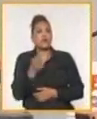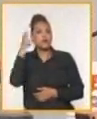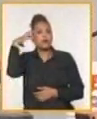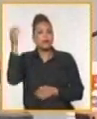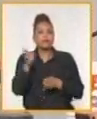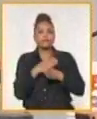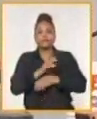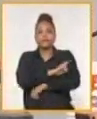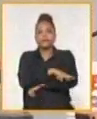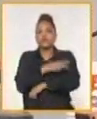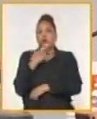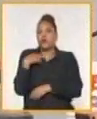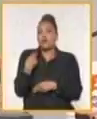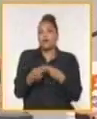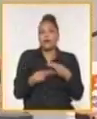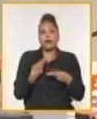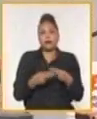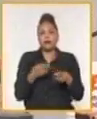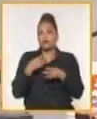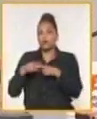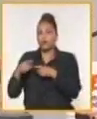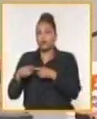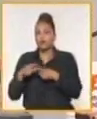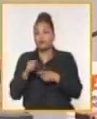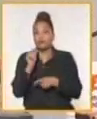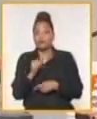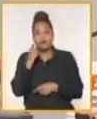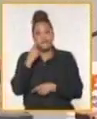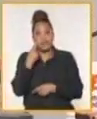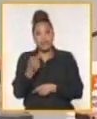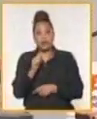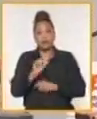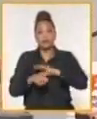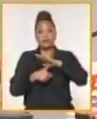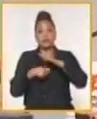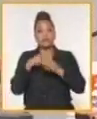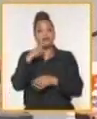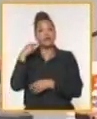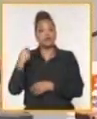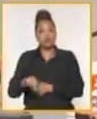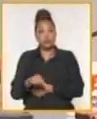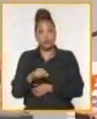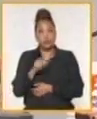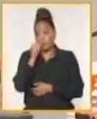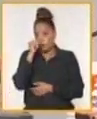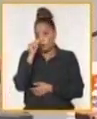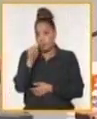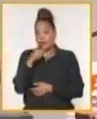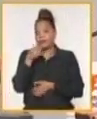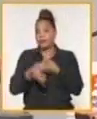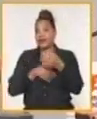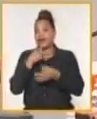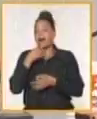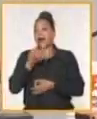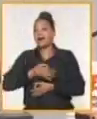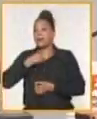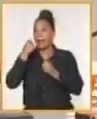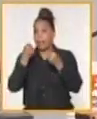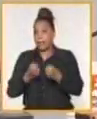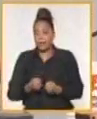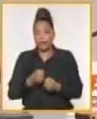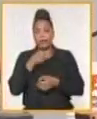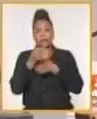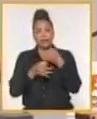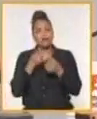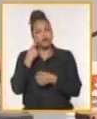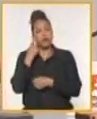sido las reacciones de otros actores que son importantes? Veíamos a Putin hablando duro, habitualmente habla duro, pero fue muy categórico, me llamó